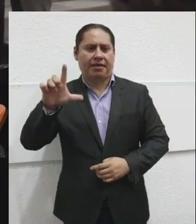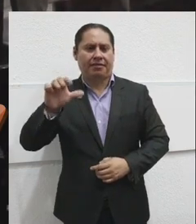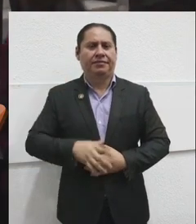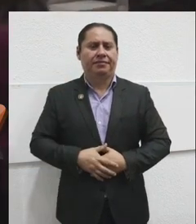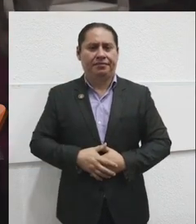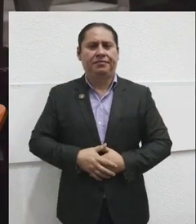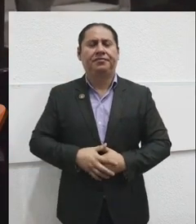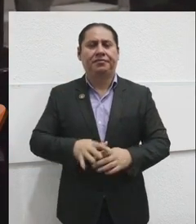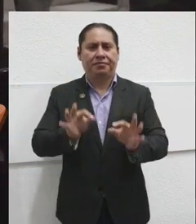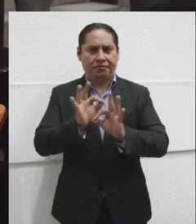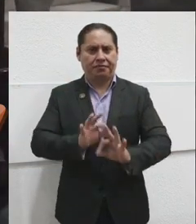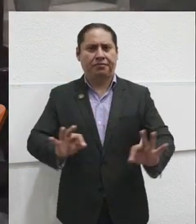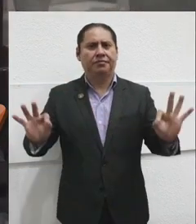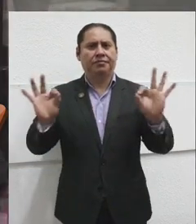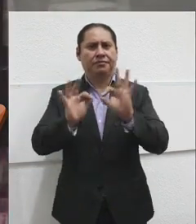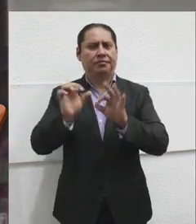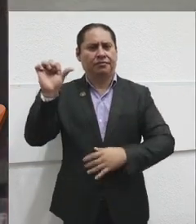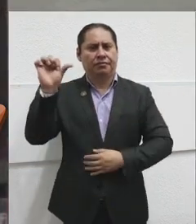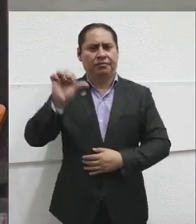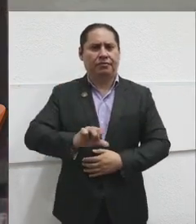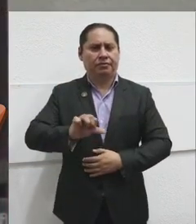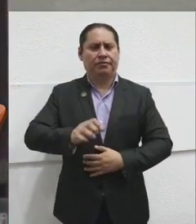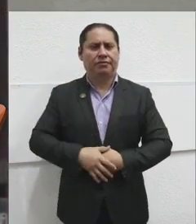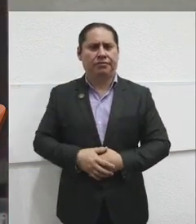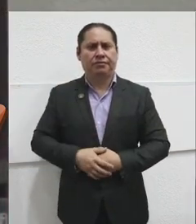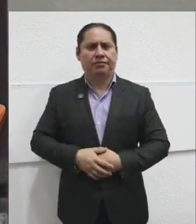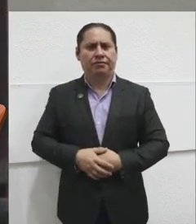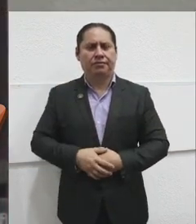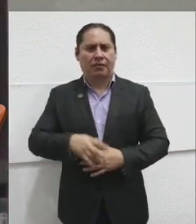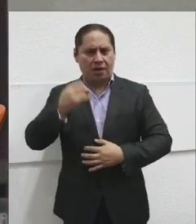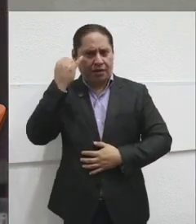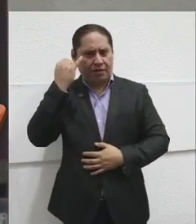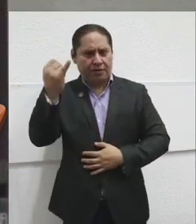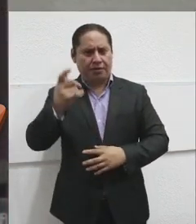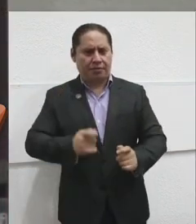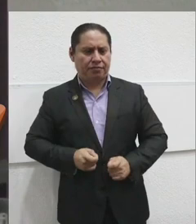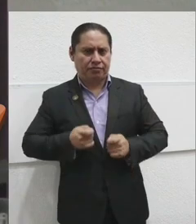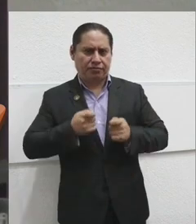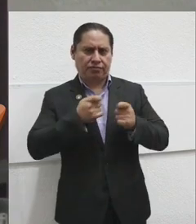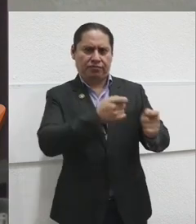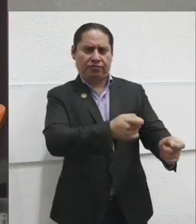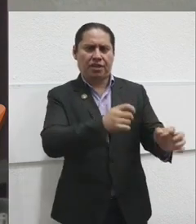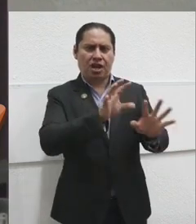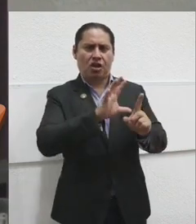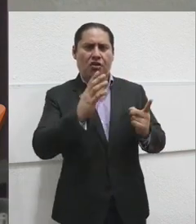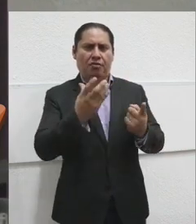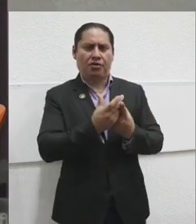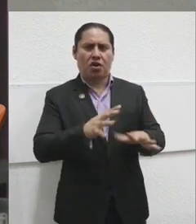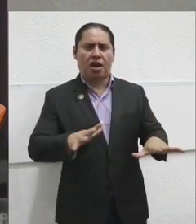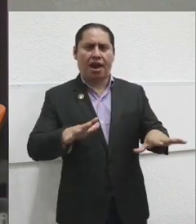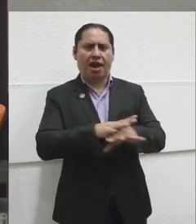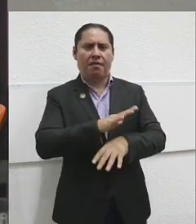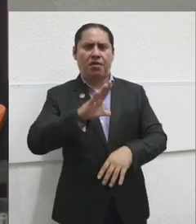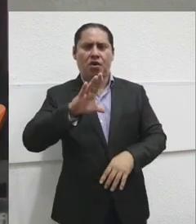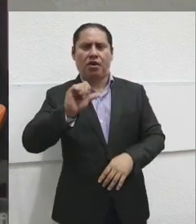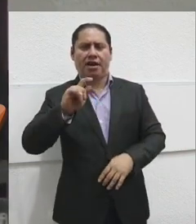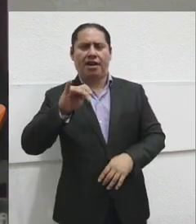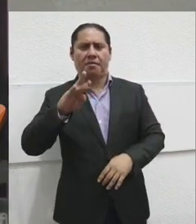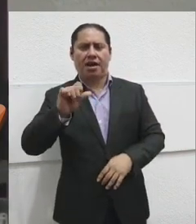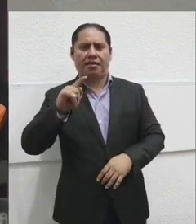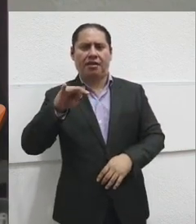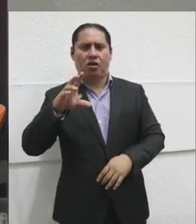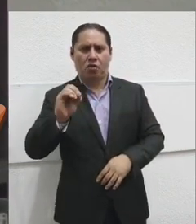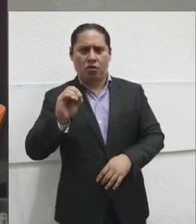Qué importante que hoy pase esta iniciativa a la Comisión de Cambio Climático